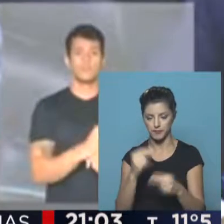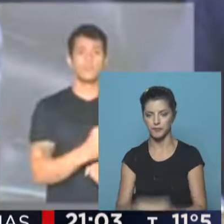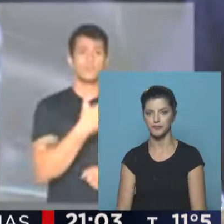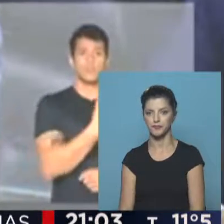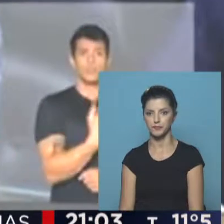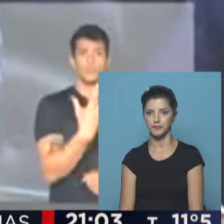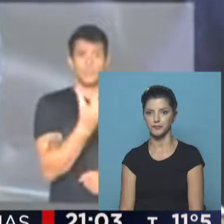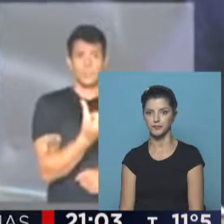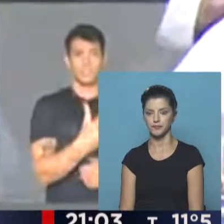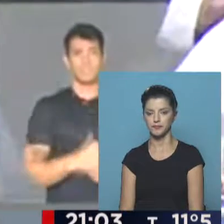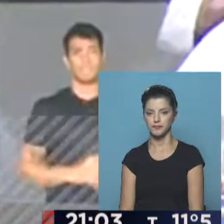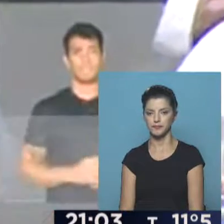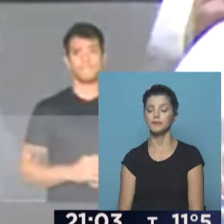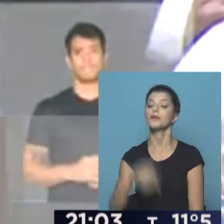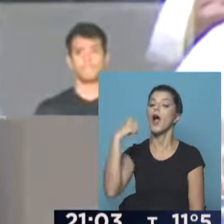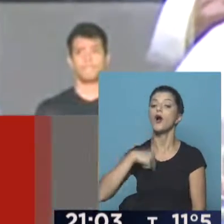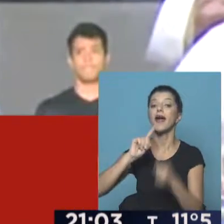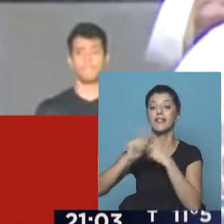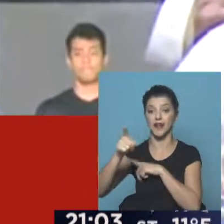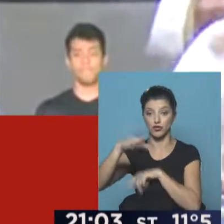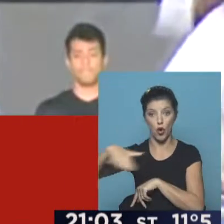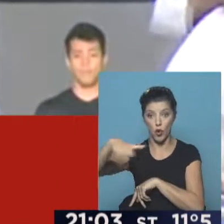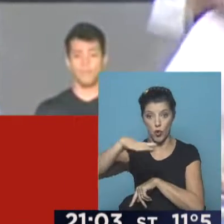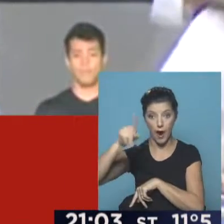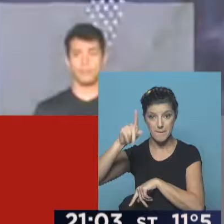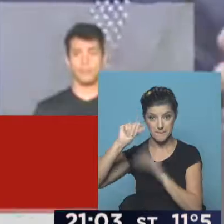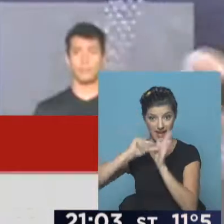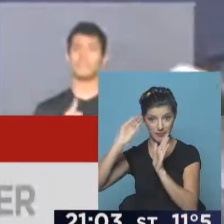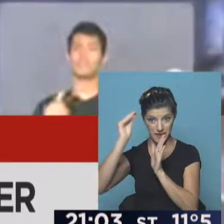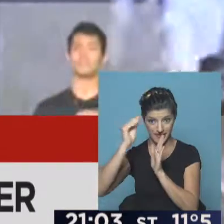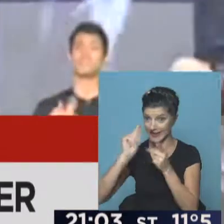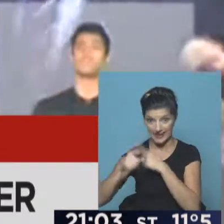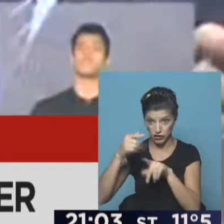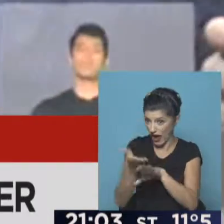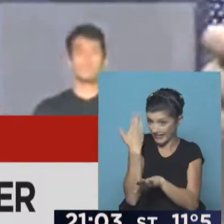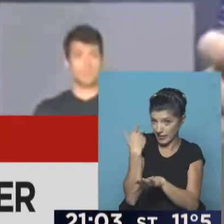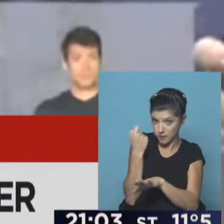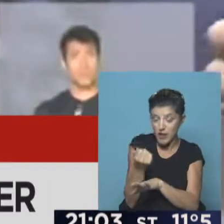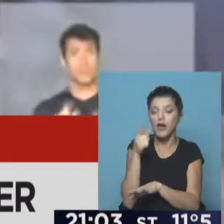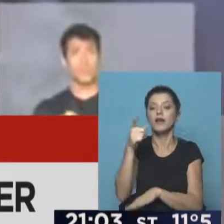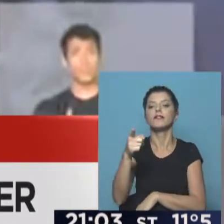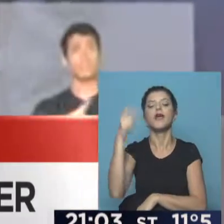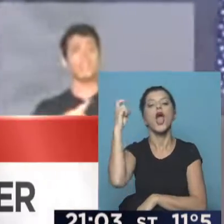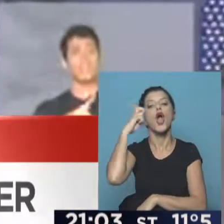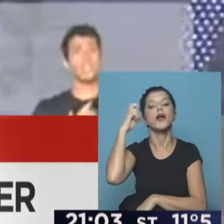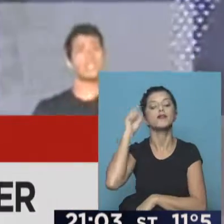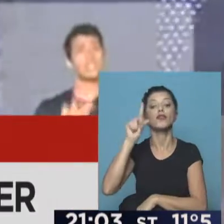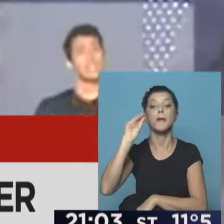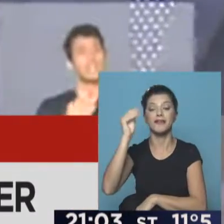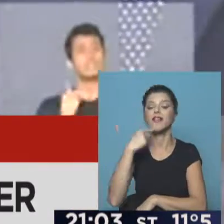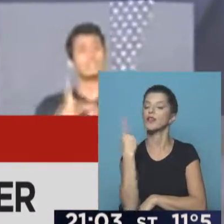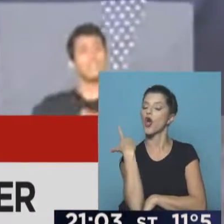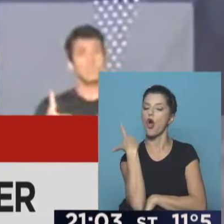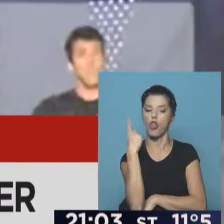Y nos vamos ya mismo con imágenes en vivo de Brasil. Esto está pasando ahora. Hace minutos, el Congreso brasileño rechazó